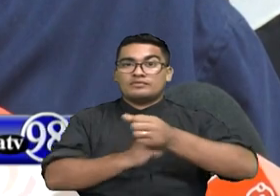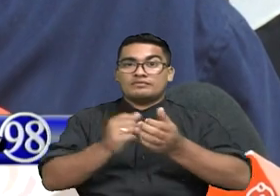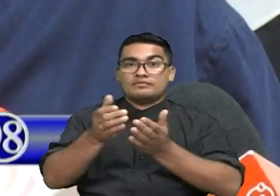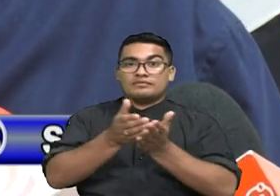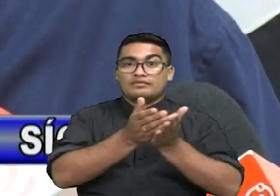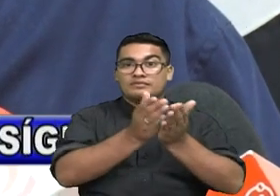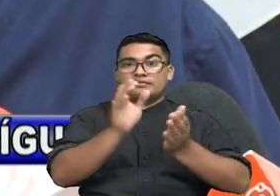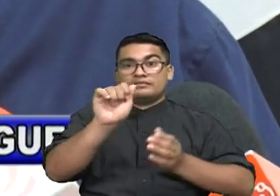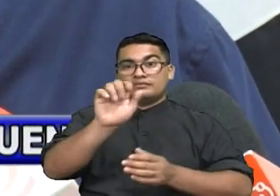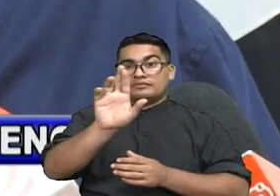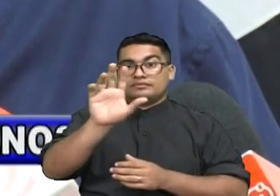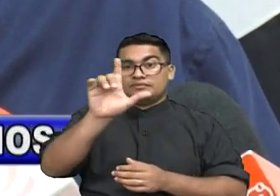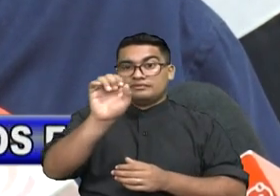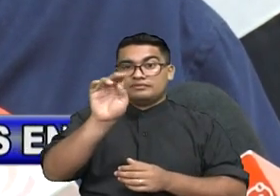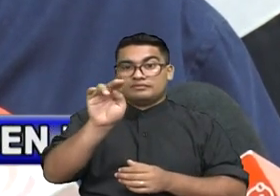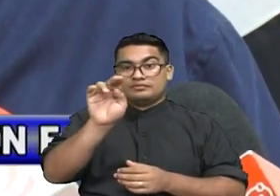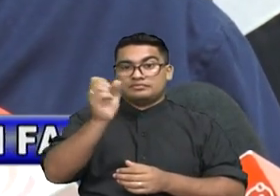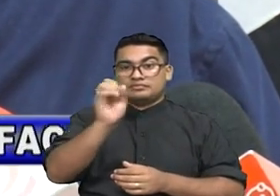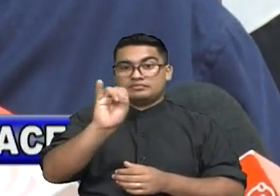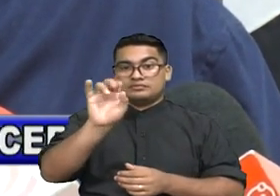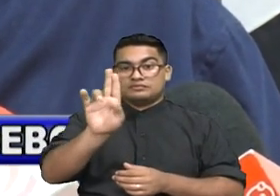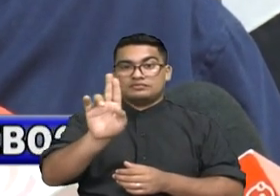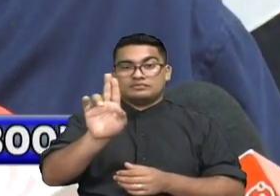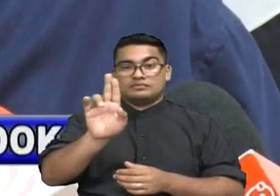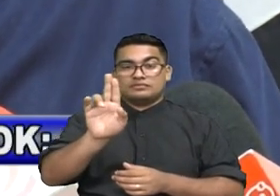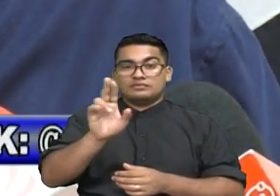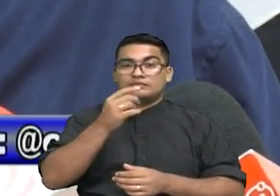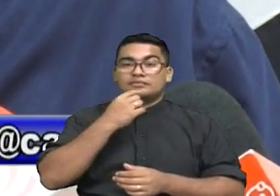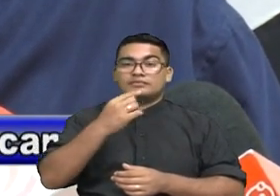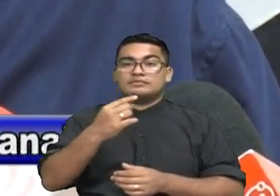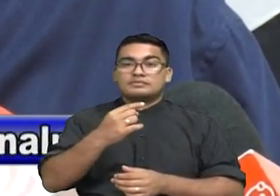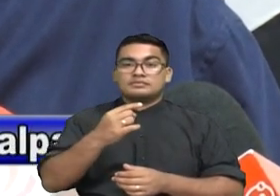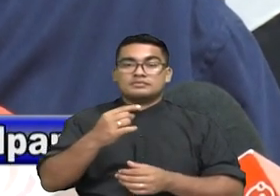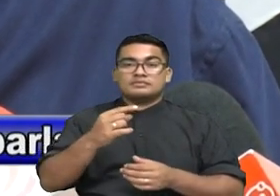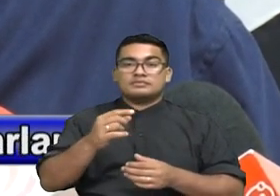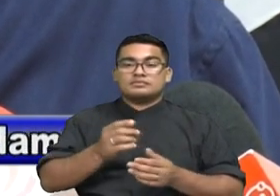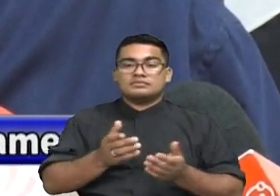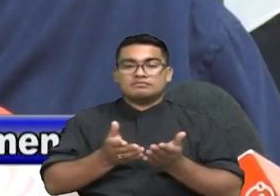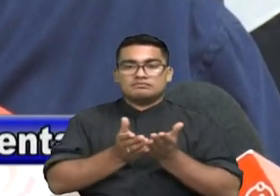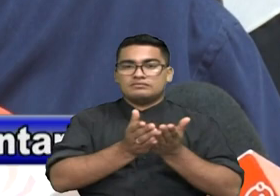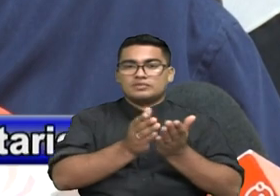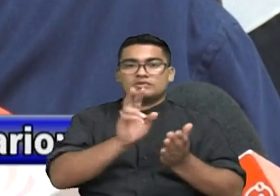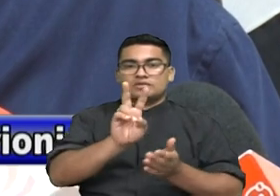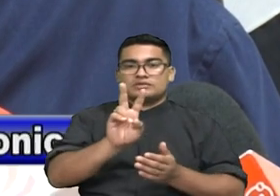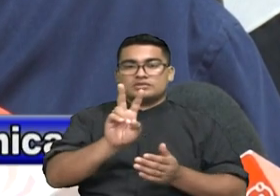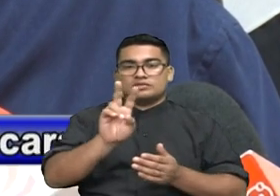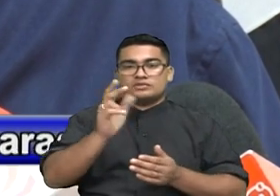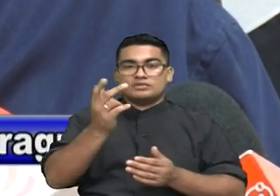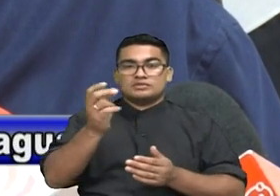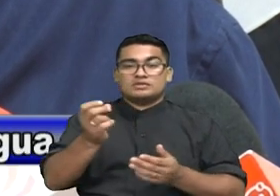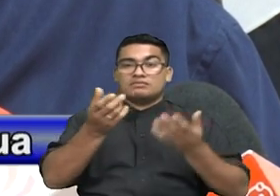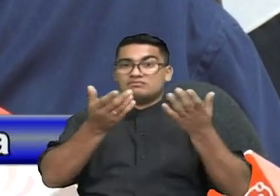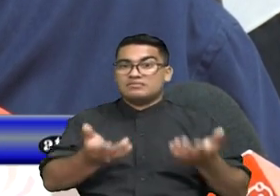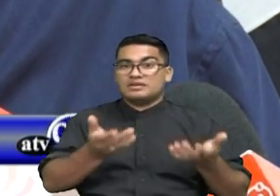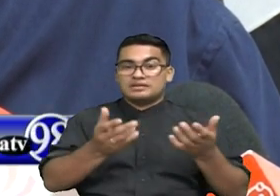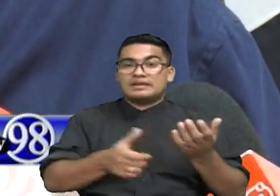Charlotte, se llevó 212 toneladas de carga, entre ellos